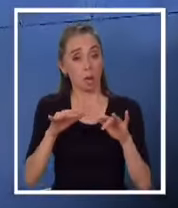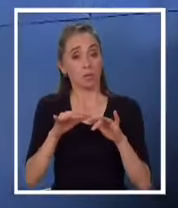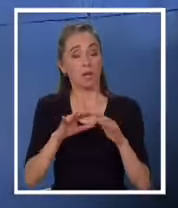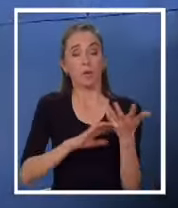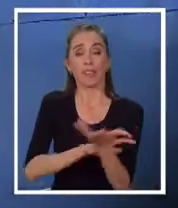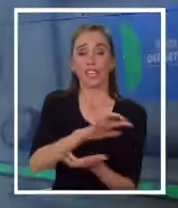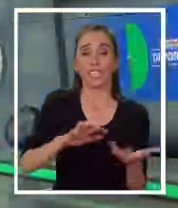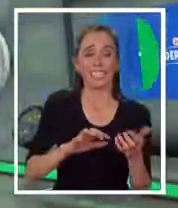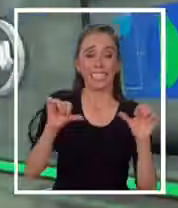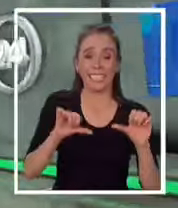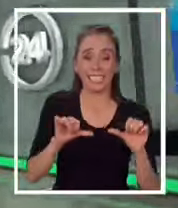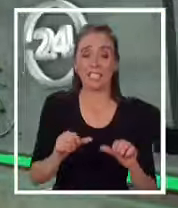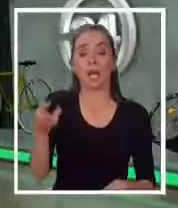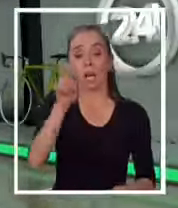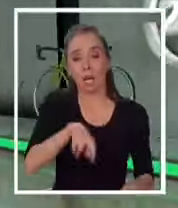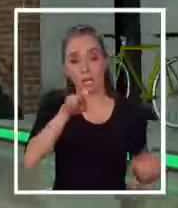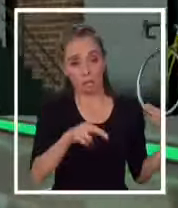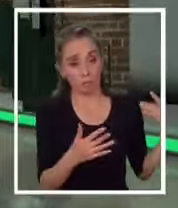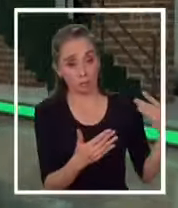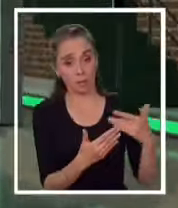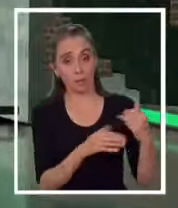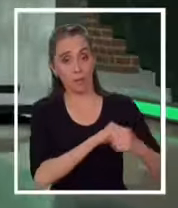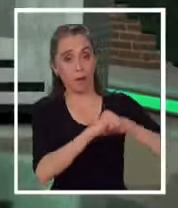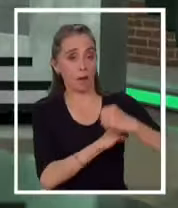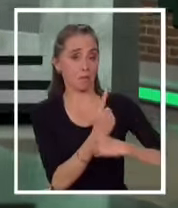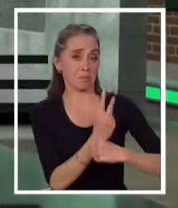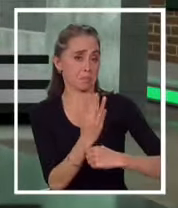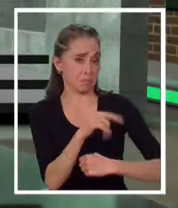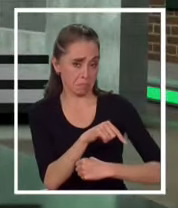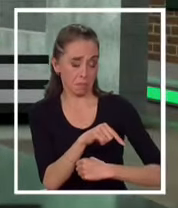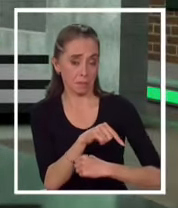anteriores crisis, muy repetidas en este último tiempo,